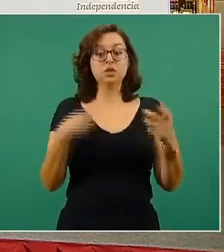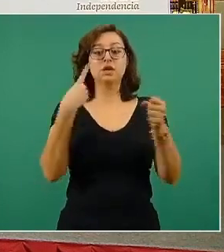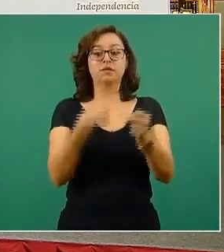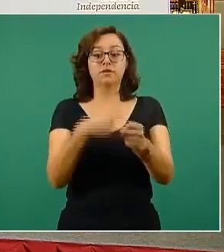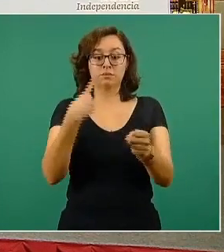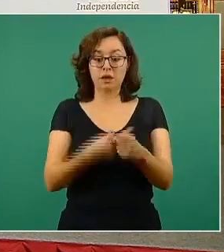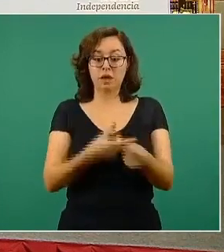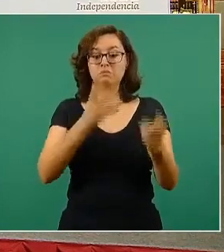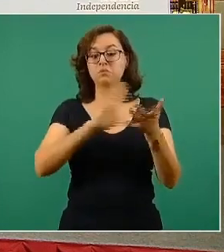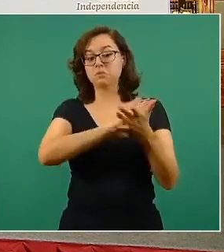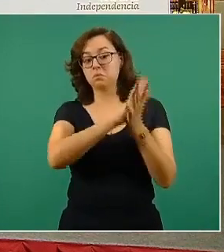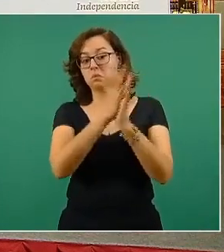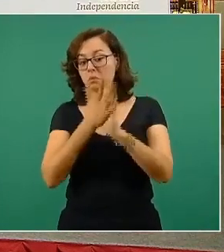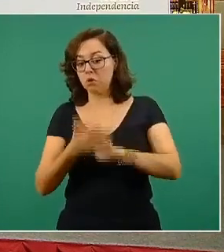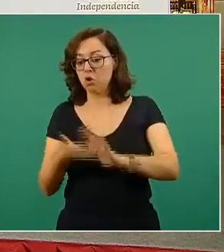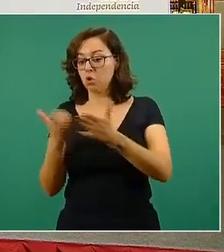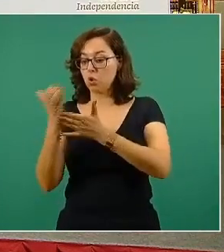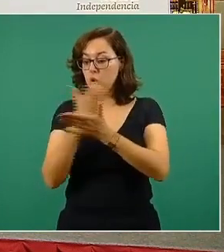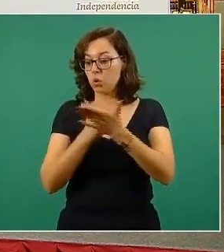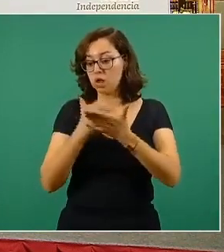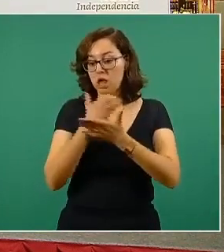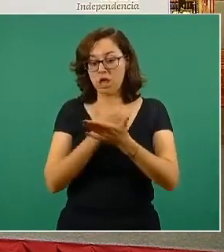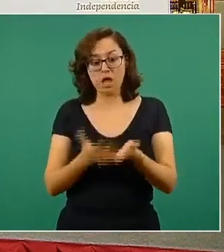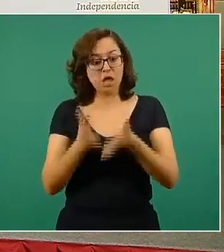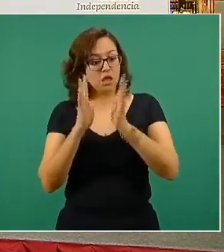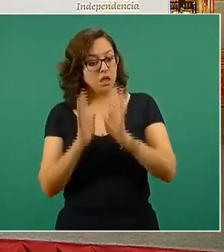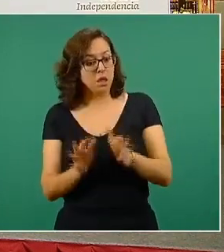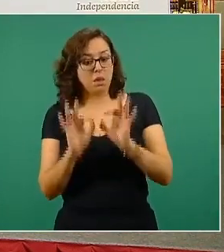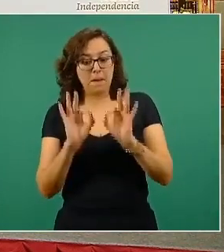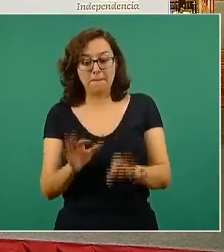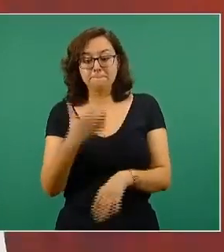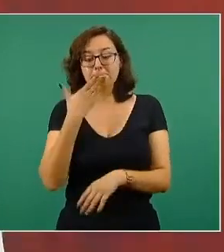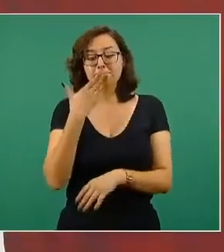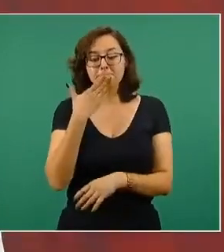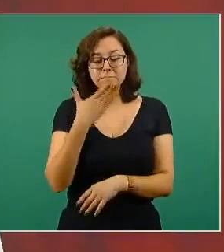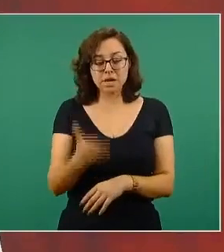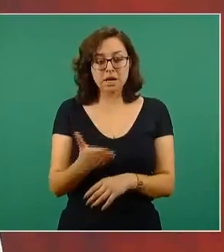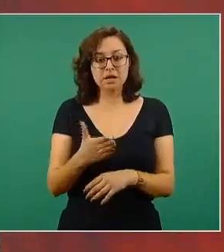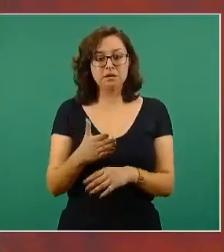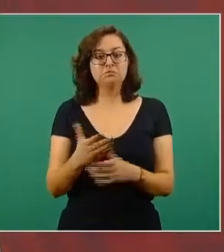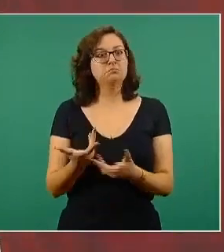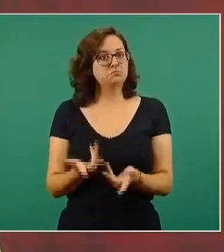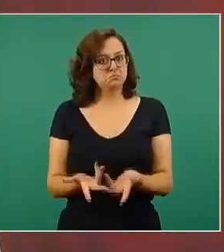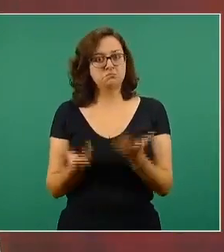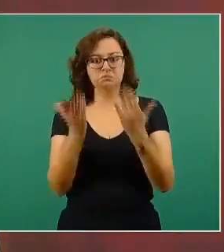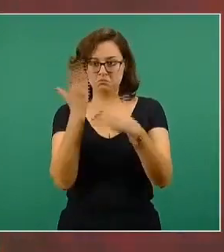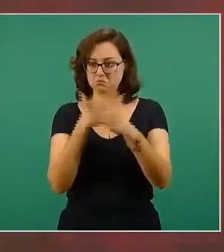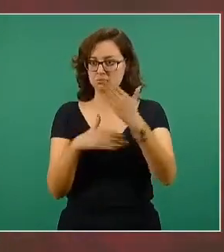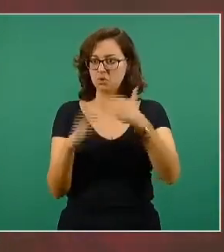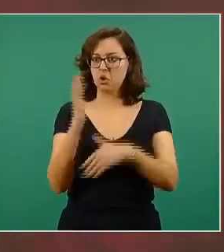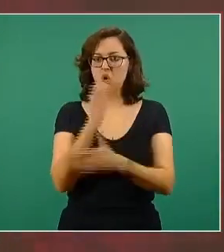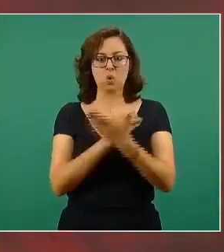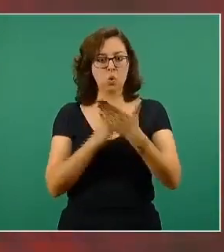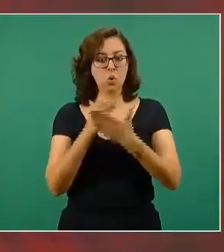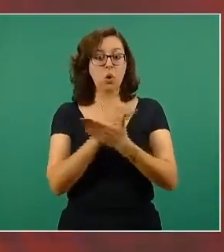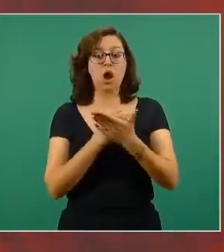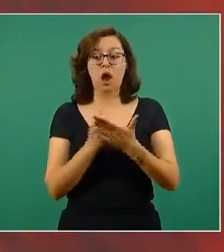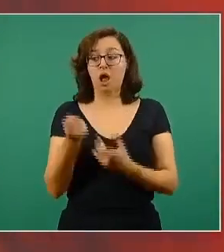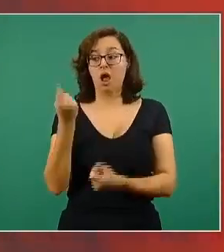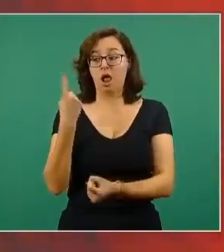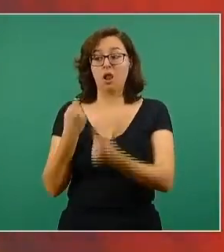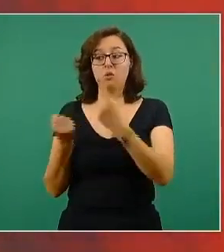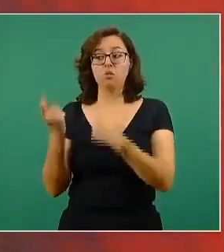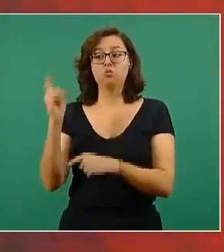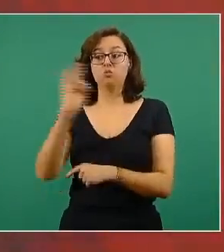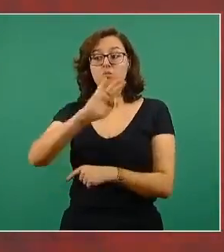que afortunadamente logró pasar la etapa más difícil de COVID y salir con bien, hay una proporción de